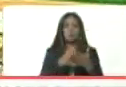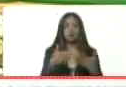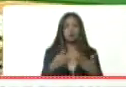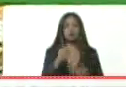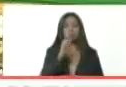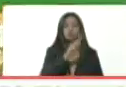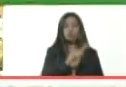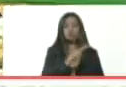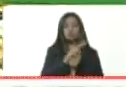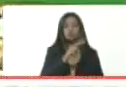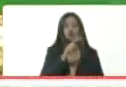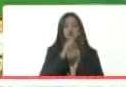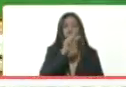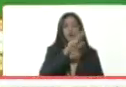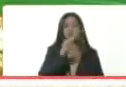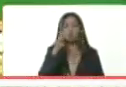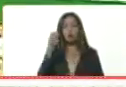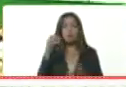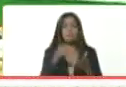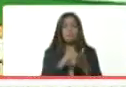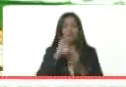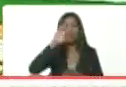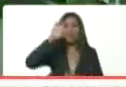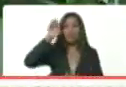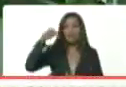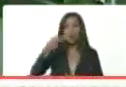232 mil euros